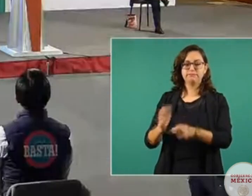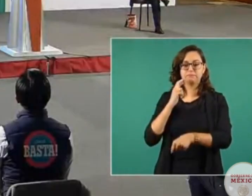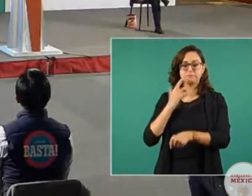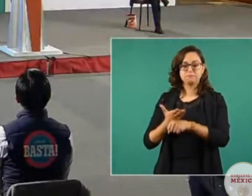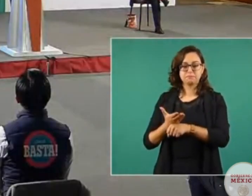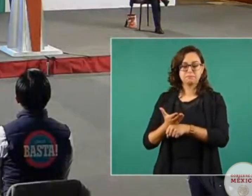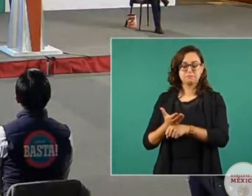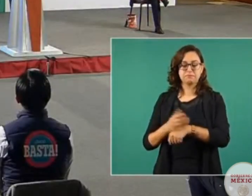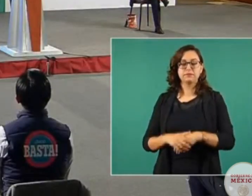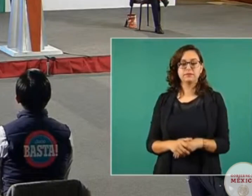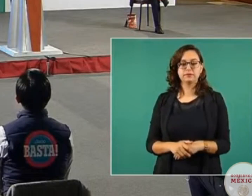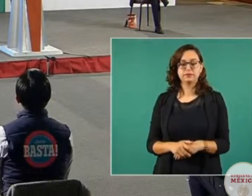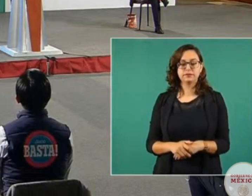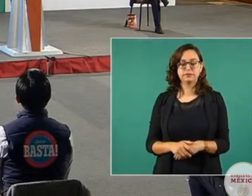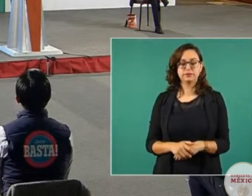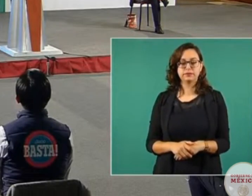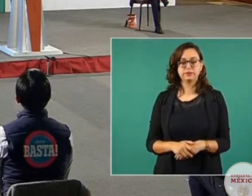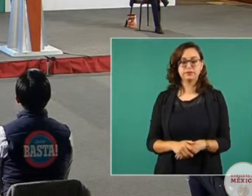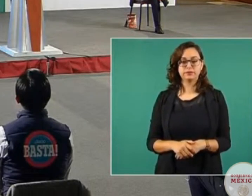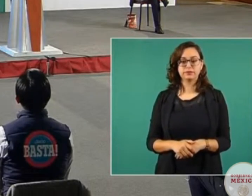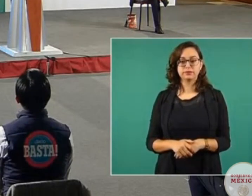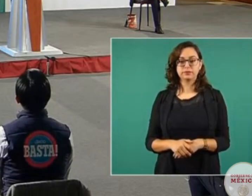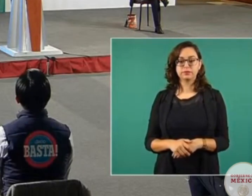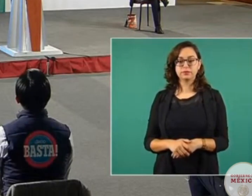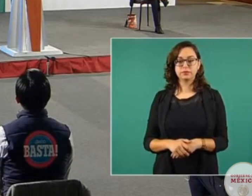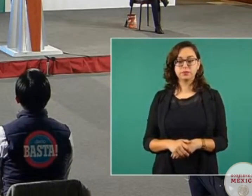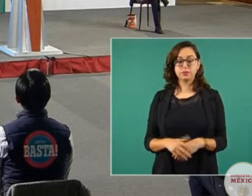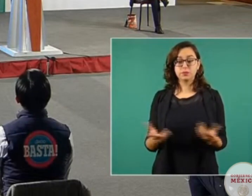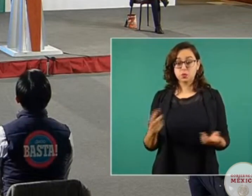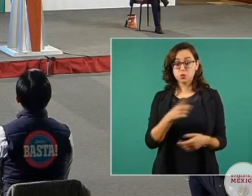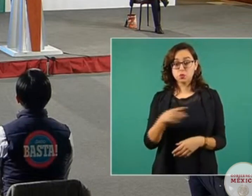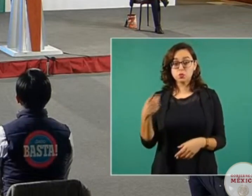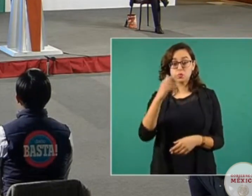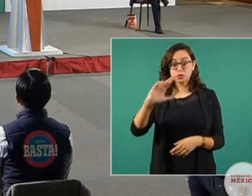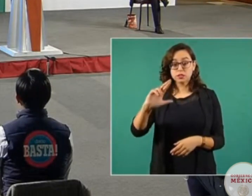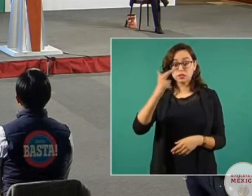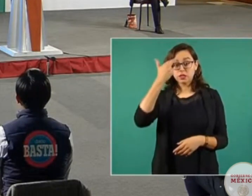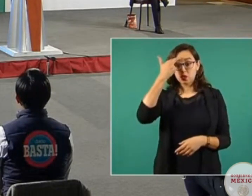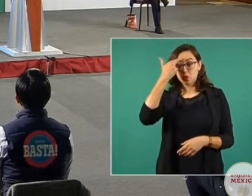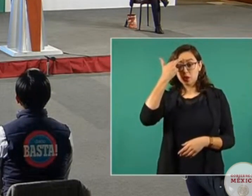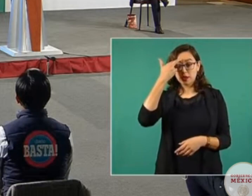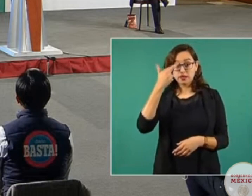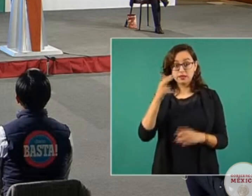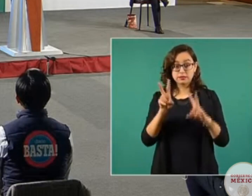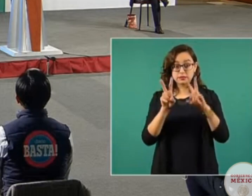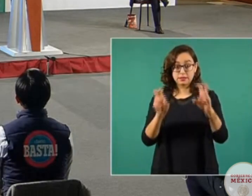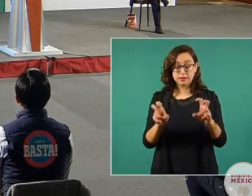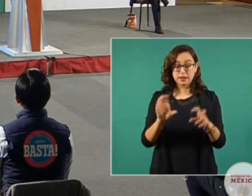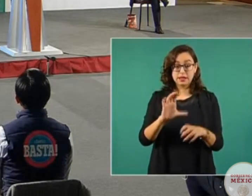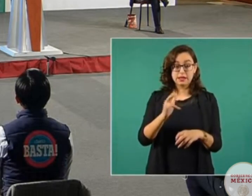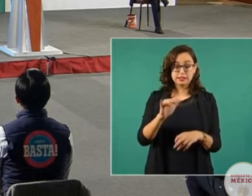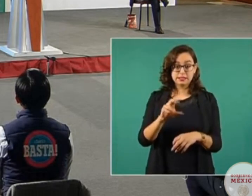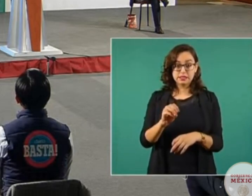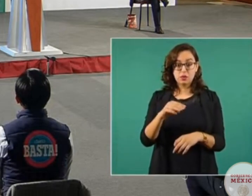¿Se acuerdan de aquel asunto del chino mexicano?